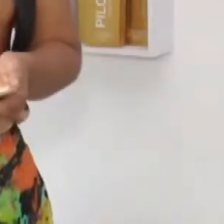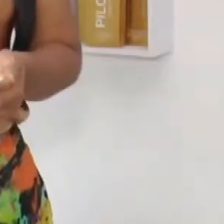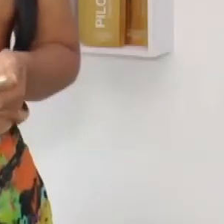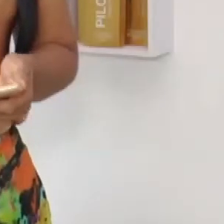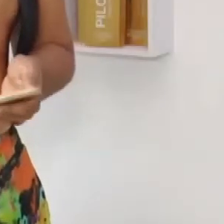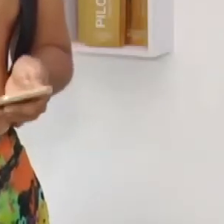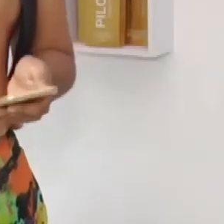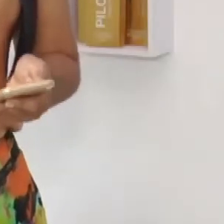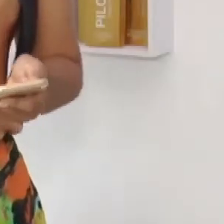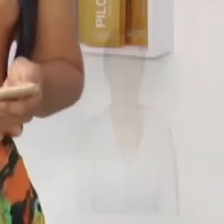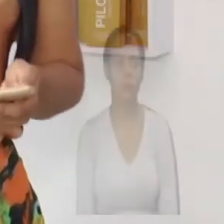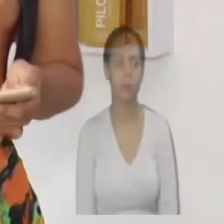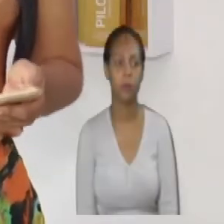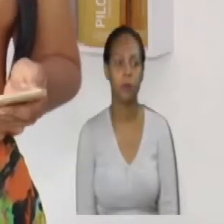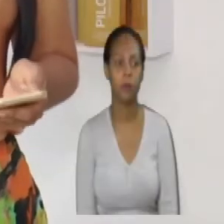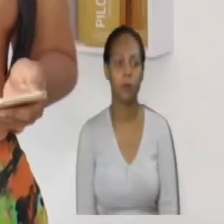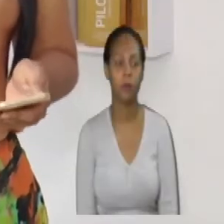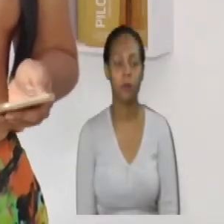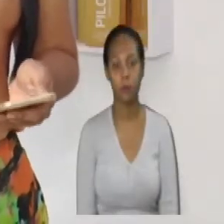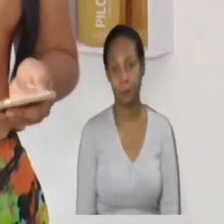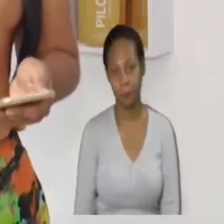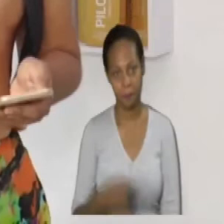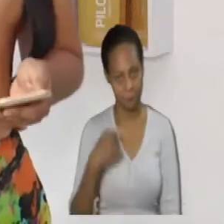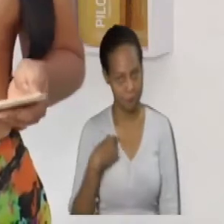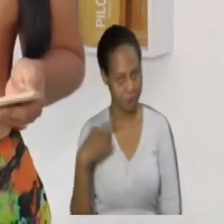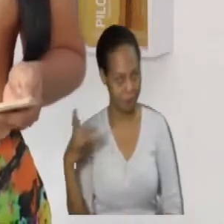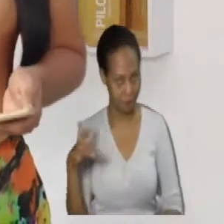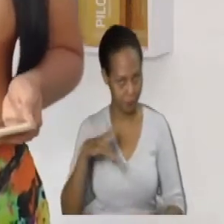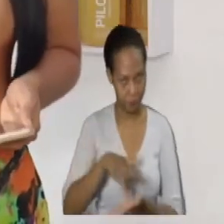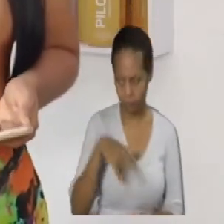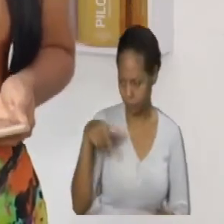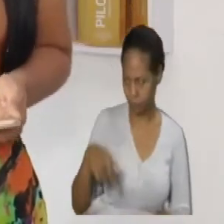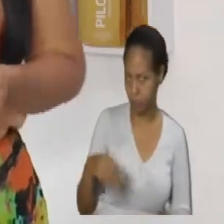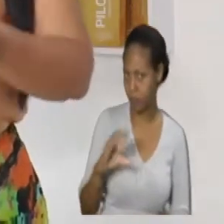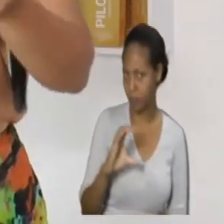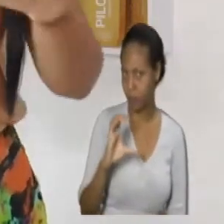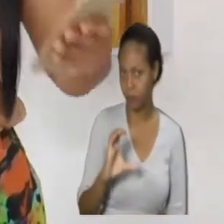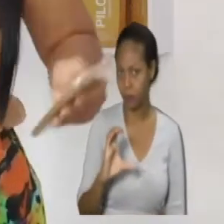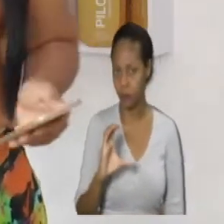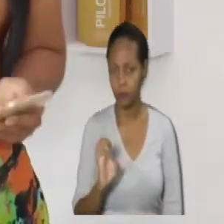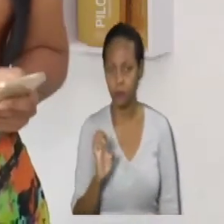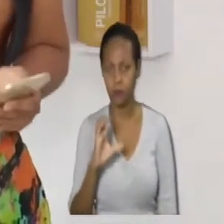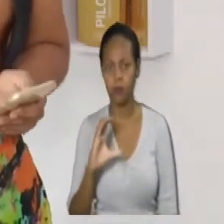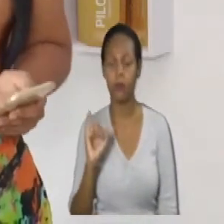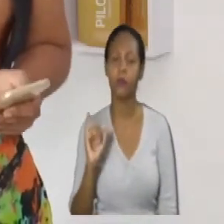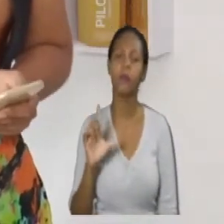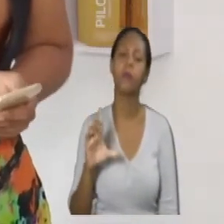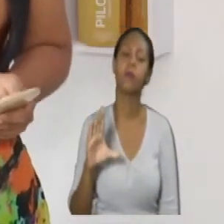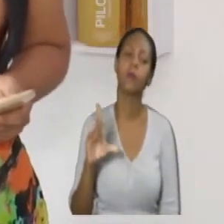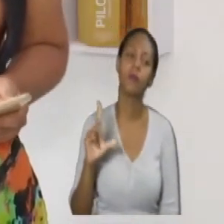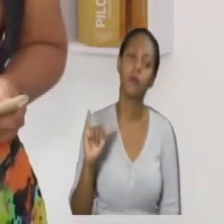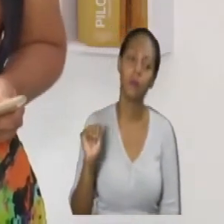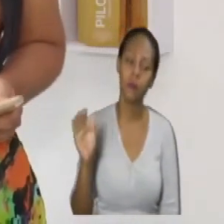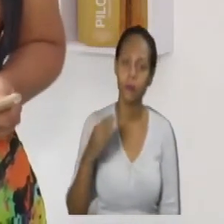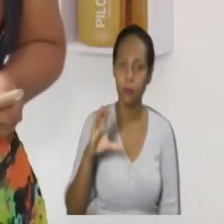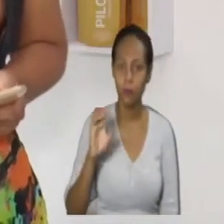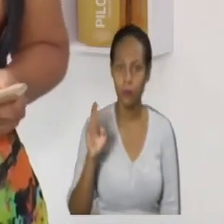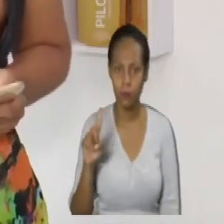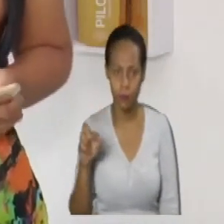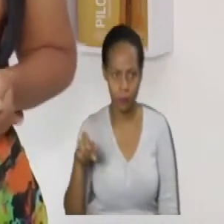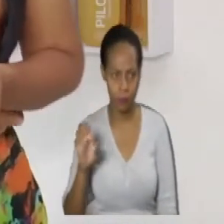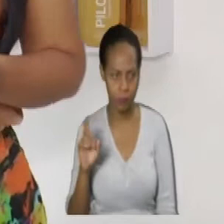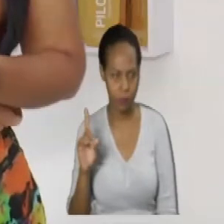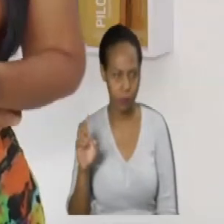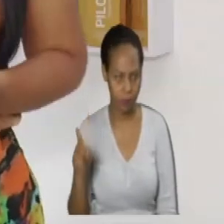Y desde Cecilia Céspedes, tienda dermatológica, los invito a que conozca este maravilloso lugar para todas las personas